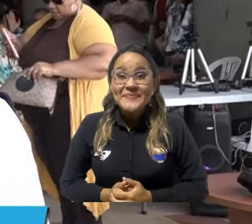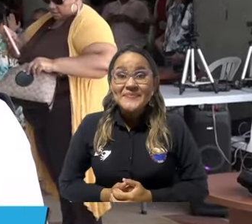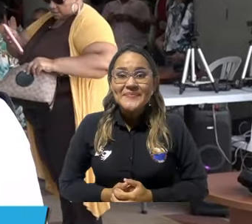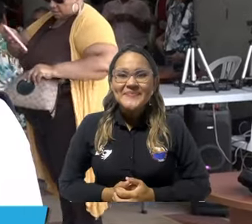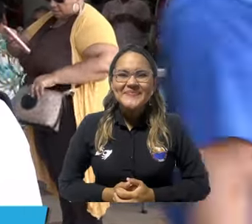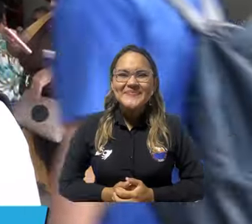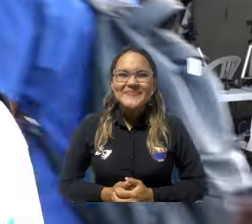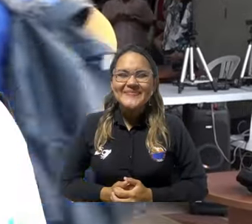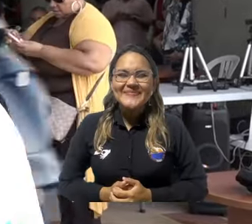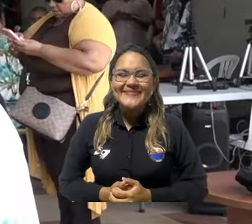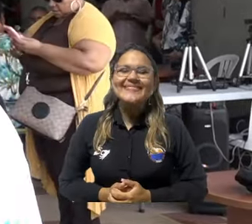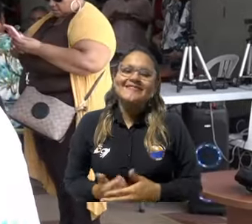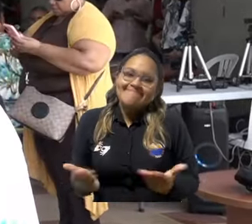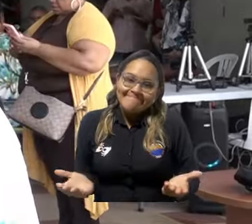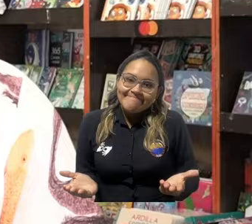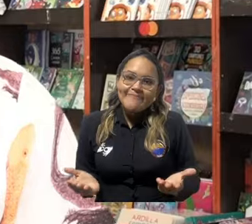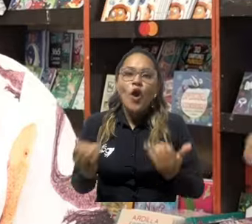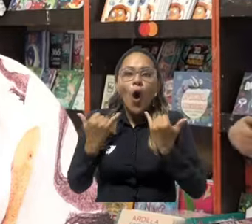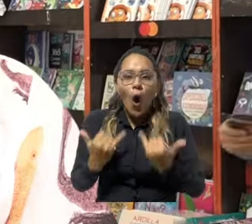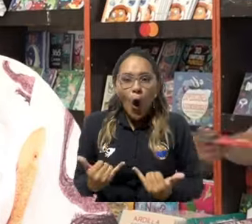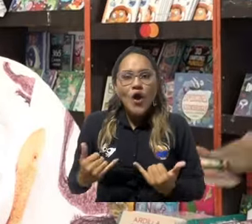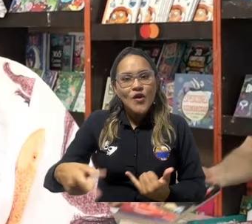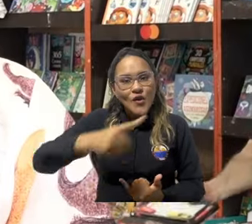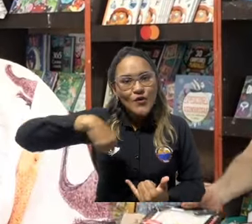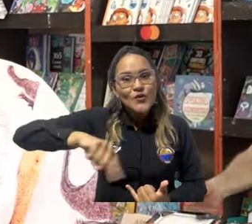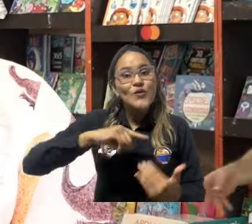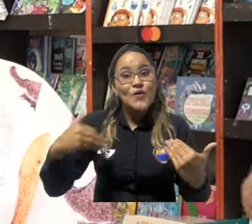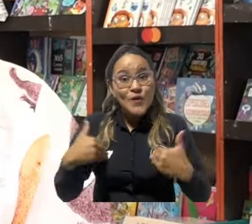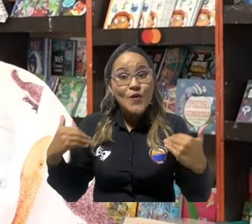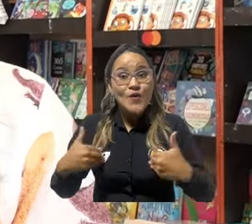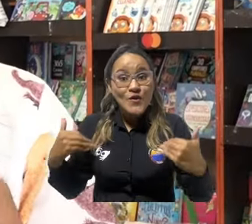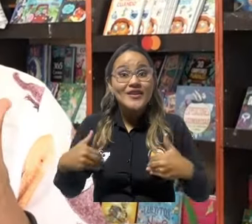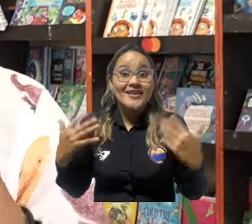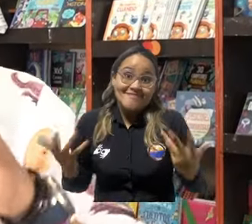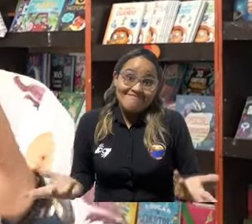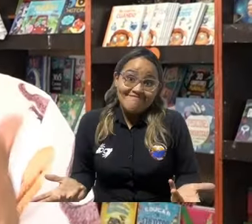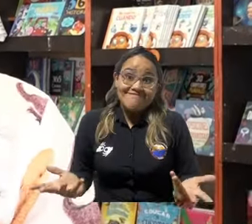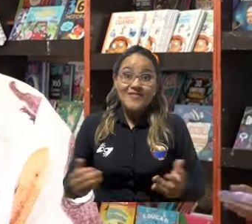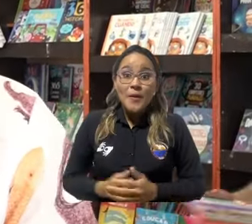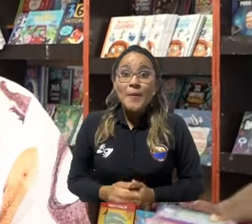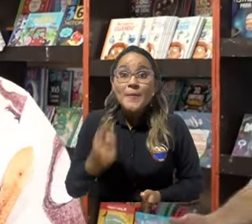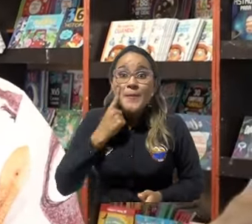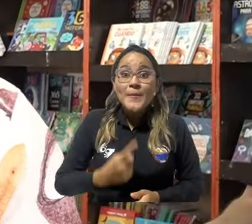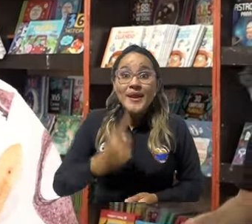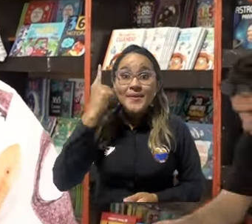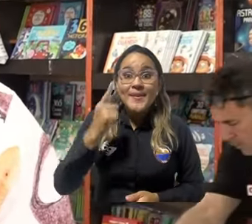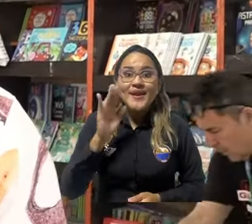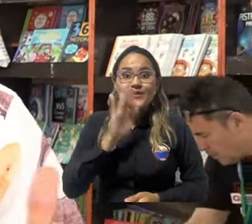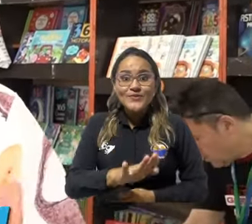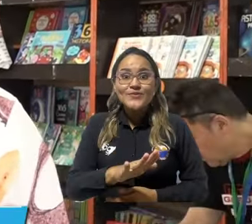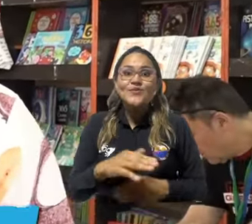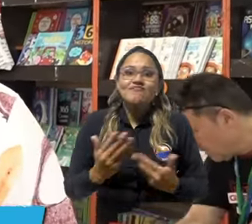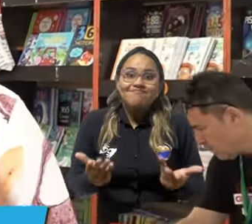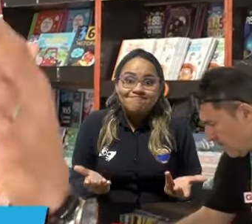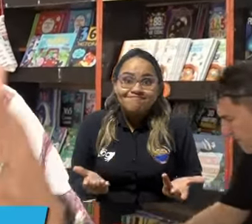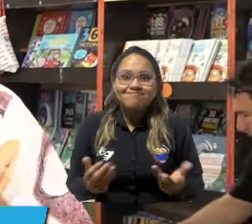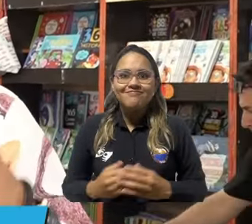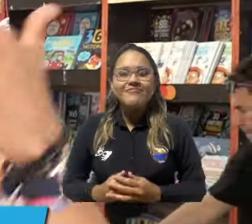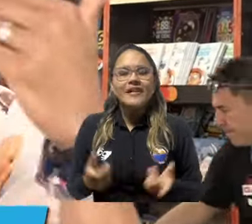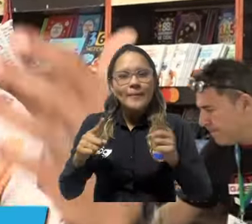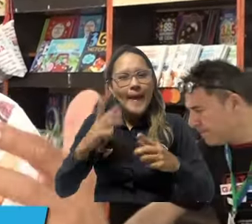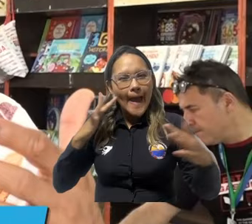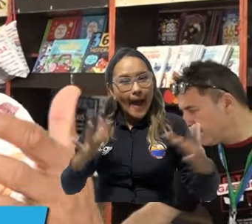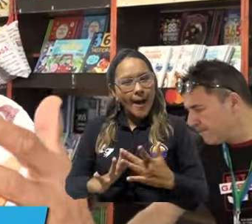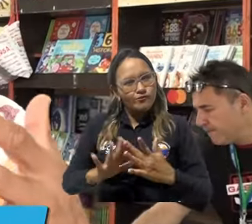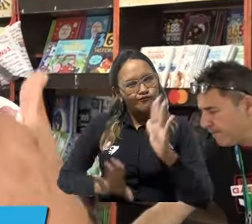y nos ha apoyado mucho. Entonces hoy estamos muy complacidos, un programa además que es el primer programa que conocemos, no solamente